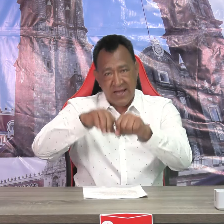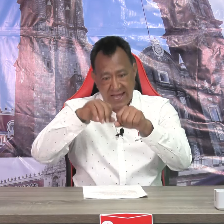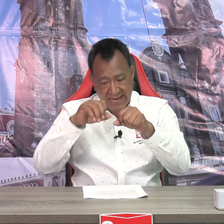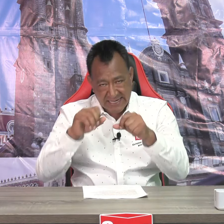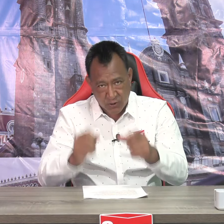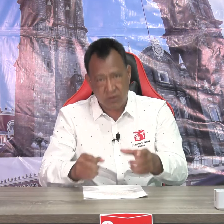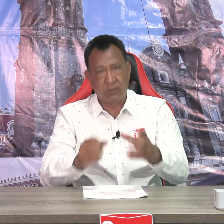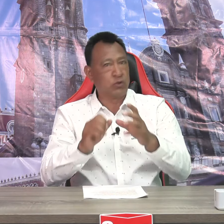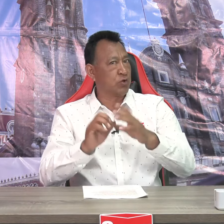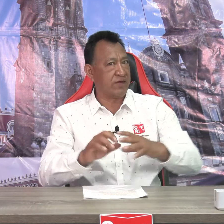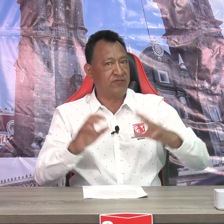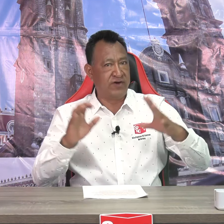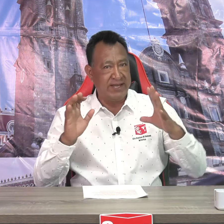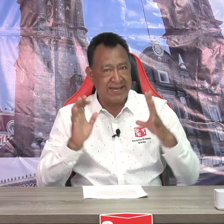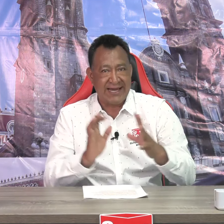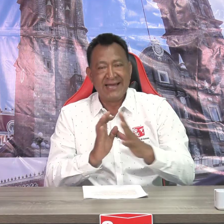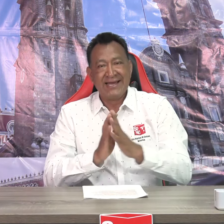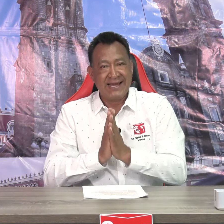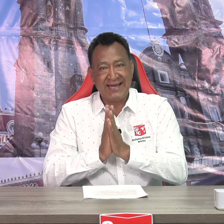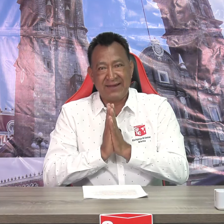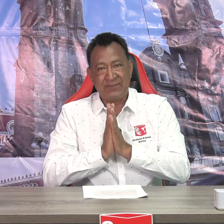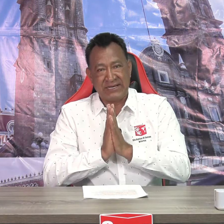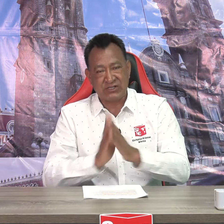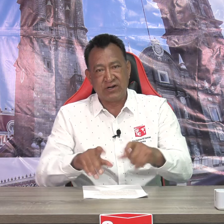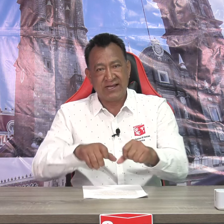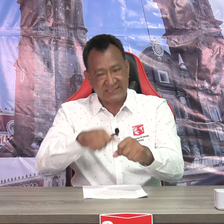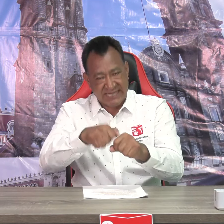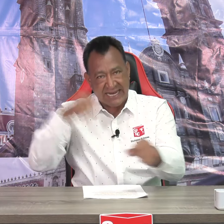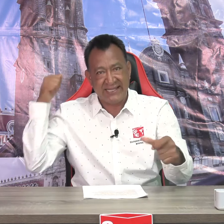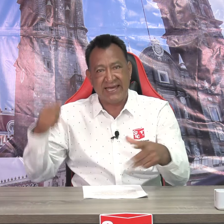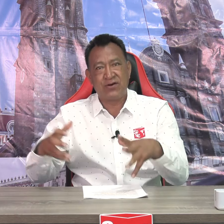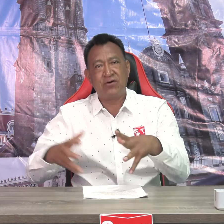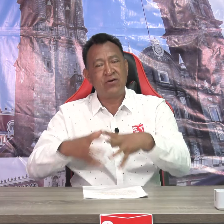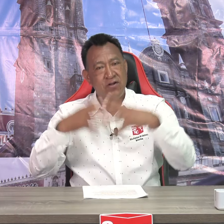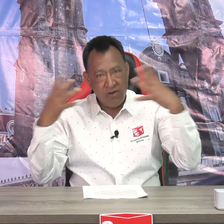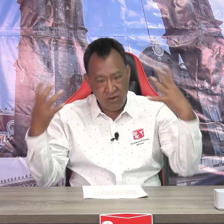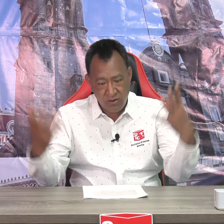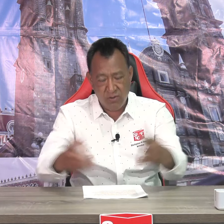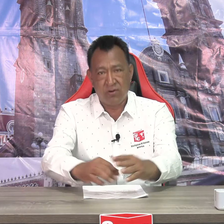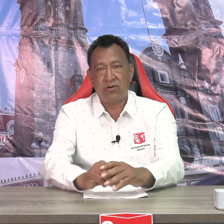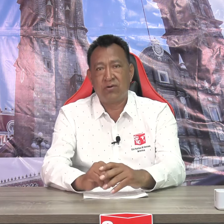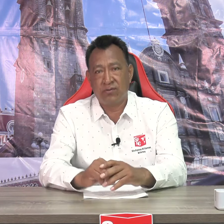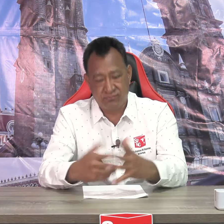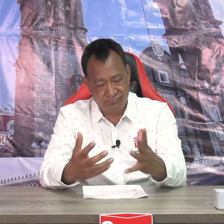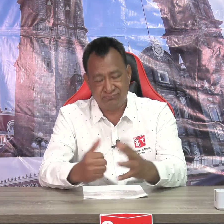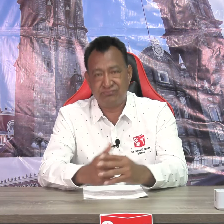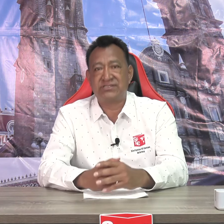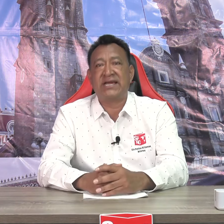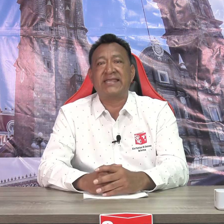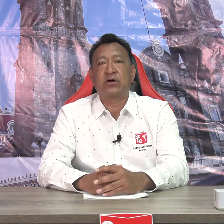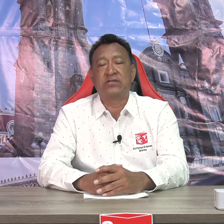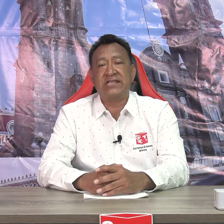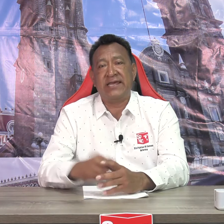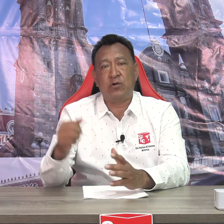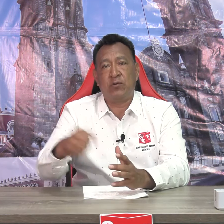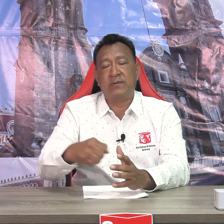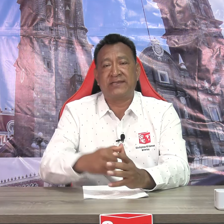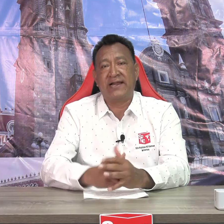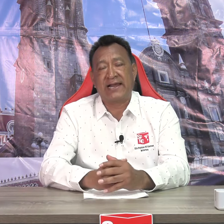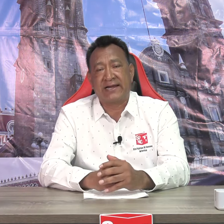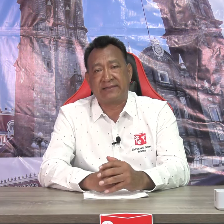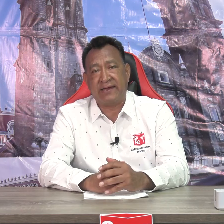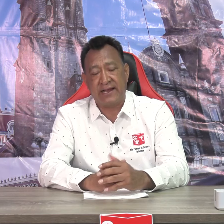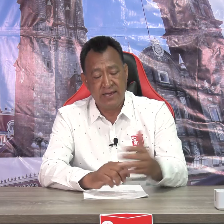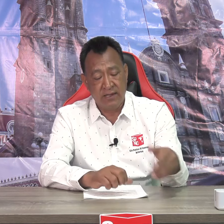pasó agarro como toda mujer la persona saca el dinero lo se queda con el dinero y